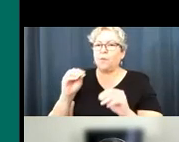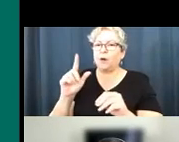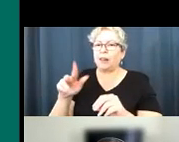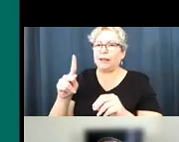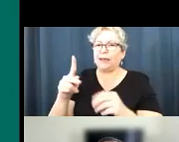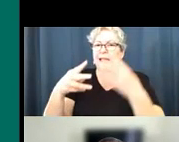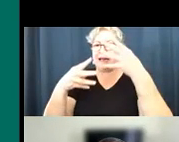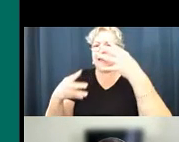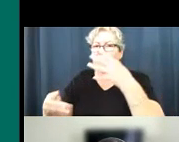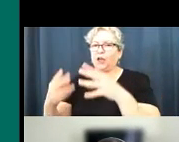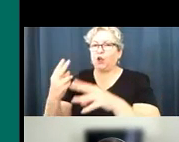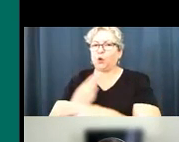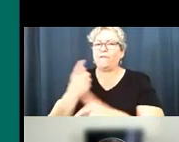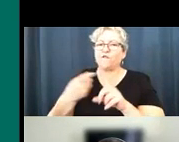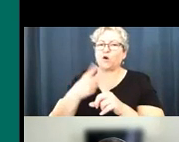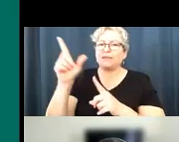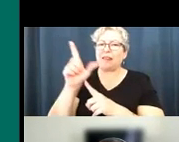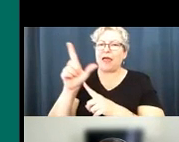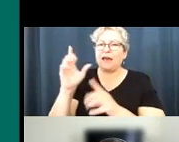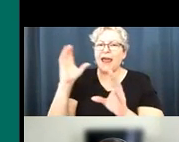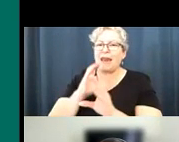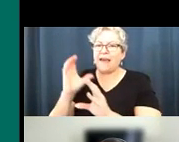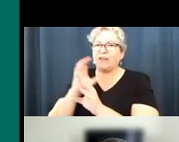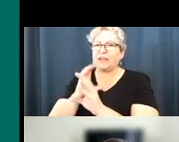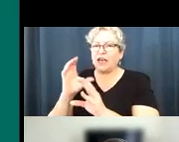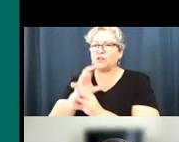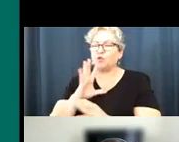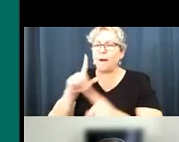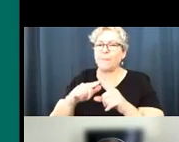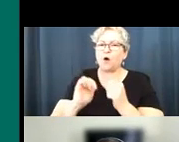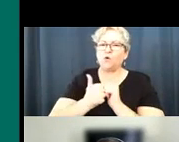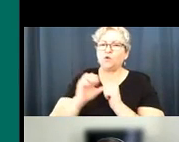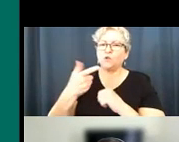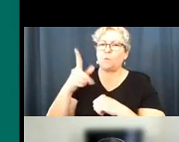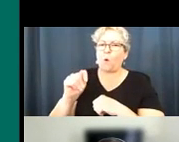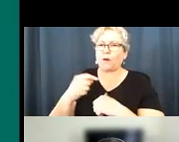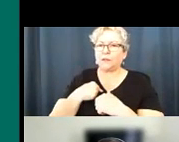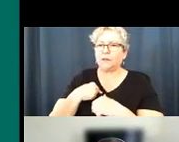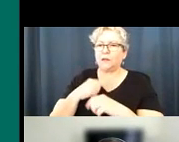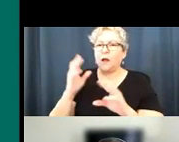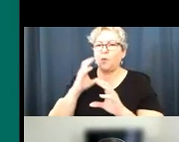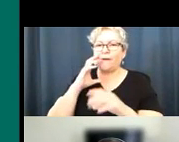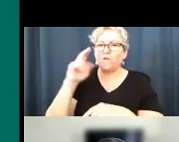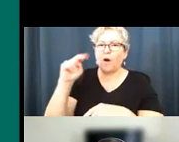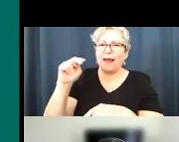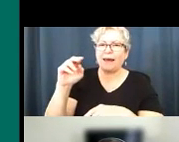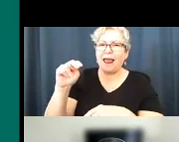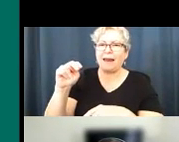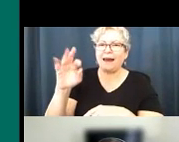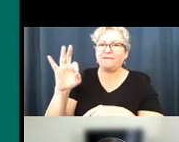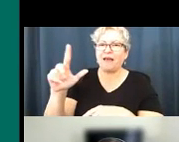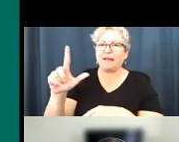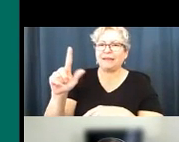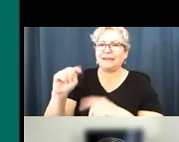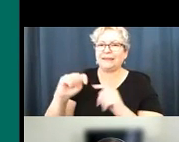ponen todos los enlaces en la abreviación de una palabra. cuando yo estoy mirando, por ejemplo, el deporte, yo estoy viendo los